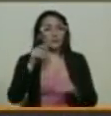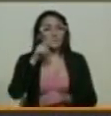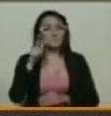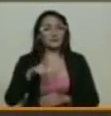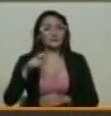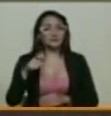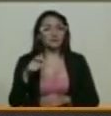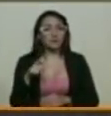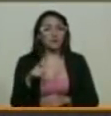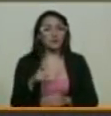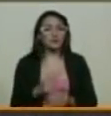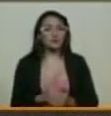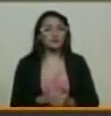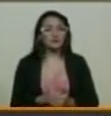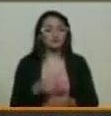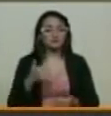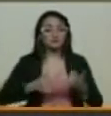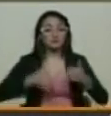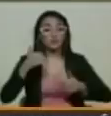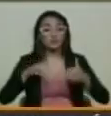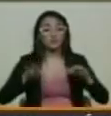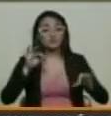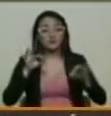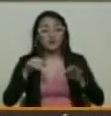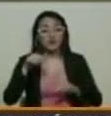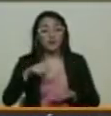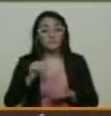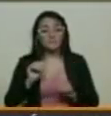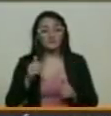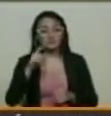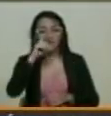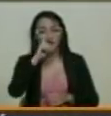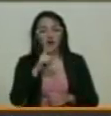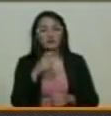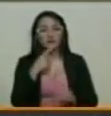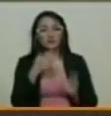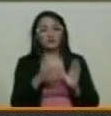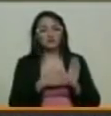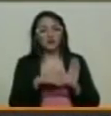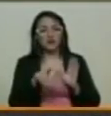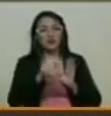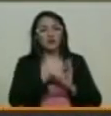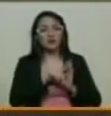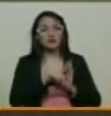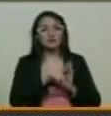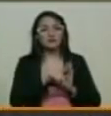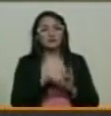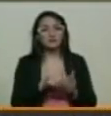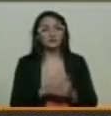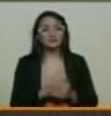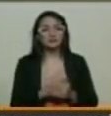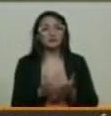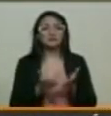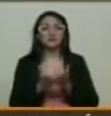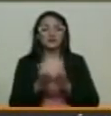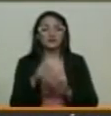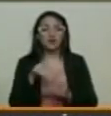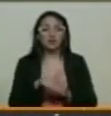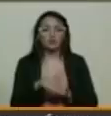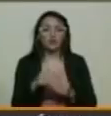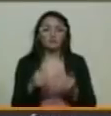que fueron sorteadas a principio de año, tal como lo establece la ley, para presentar el servicio